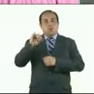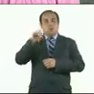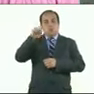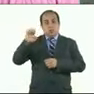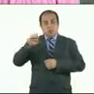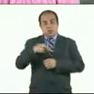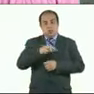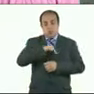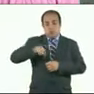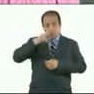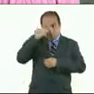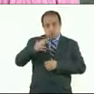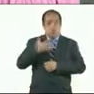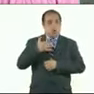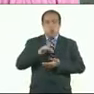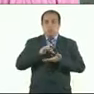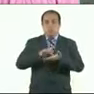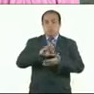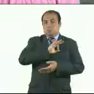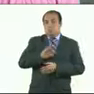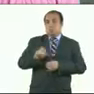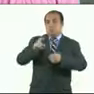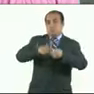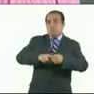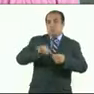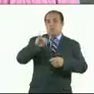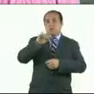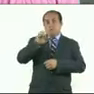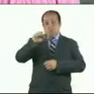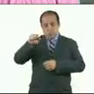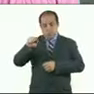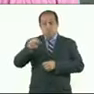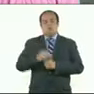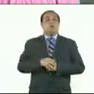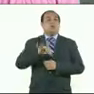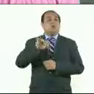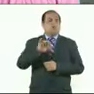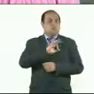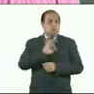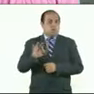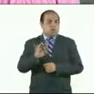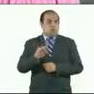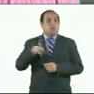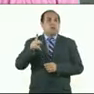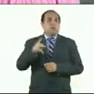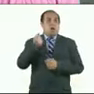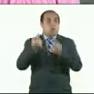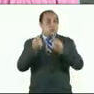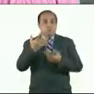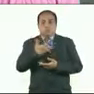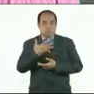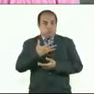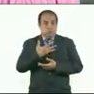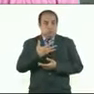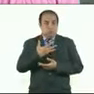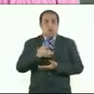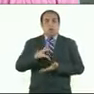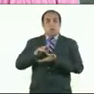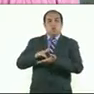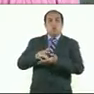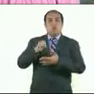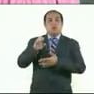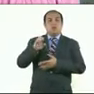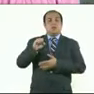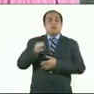no tienen esta prestación. Pueden estar afiliados al IMSS o al ISSSTE, claro, pero algunos de ellos pues no tienen la prestación de las